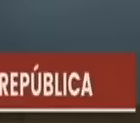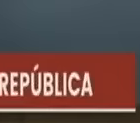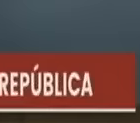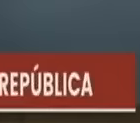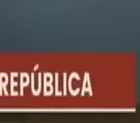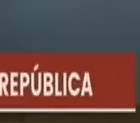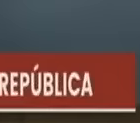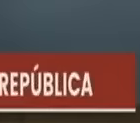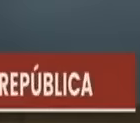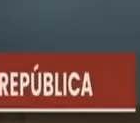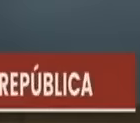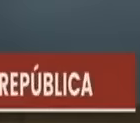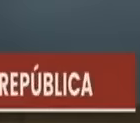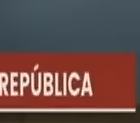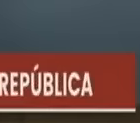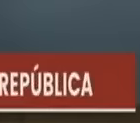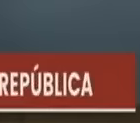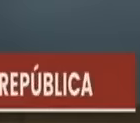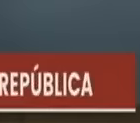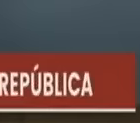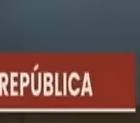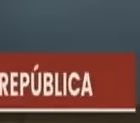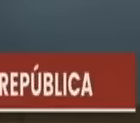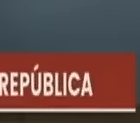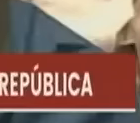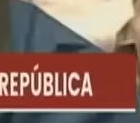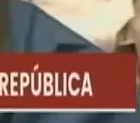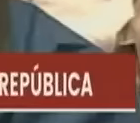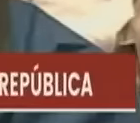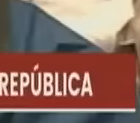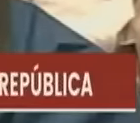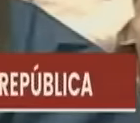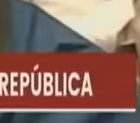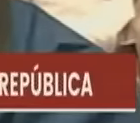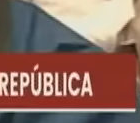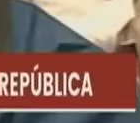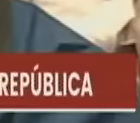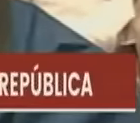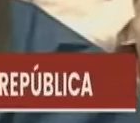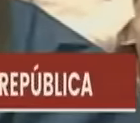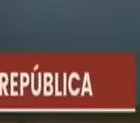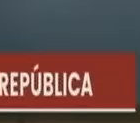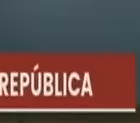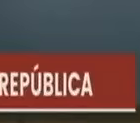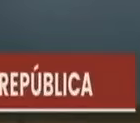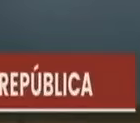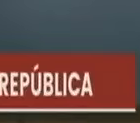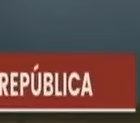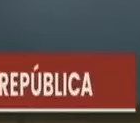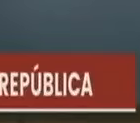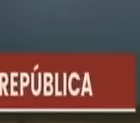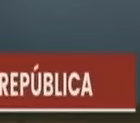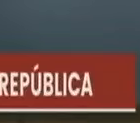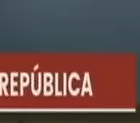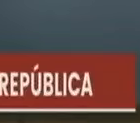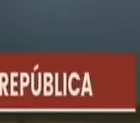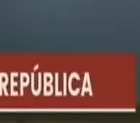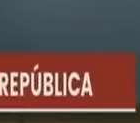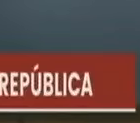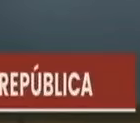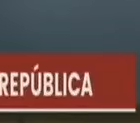al servicio de luz en el estado Táchira. Se tiene por información de